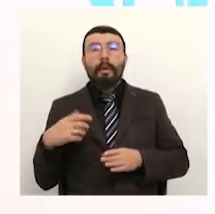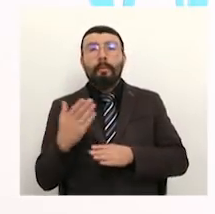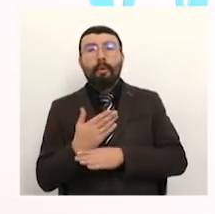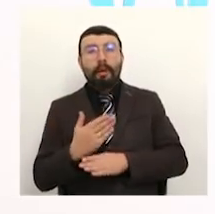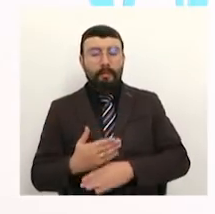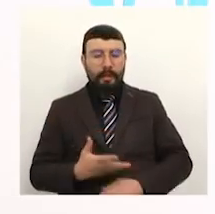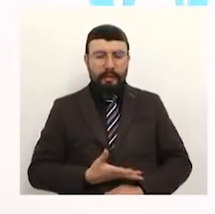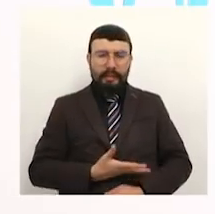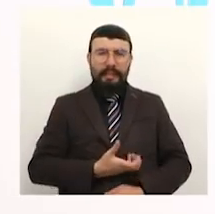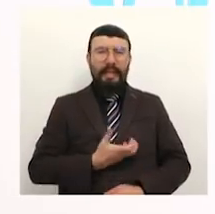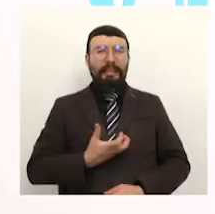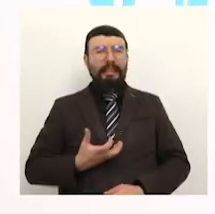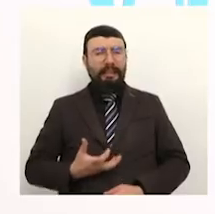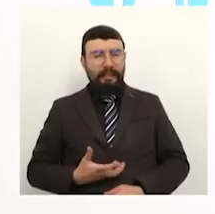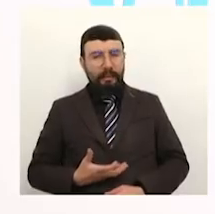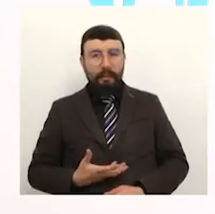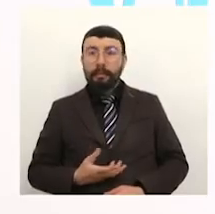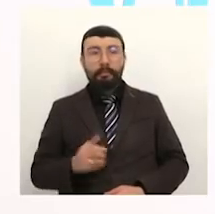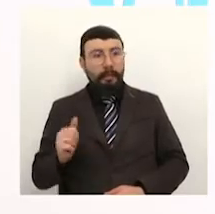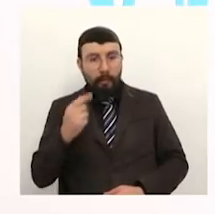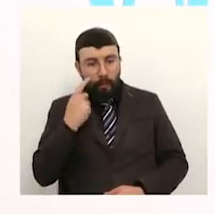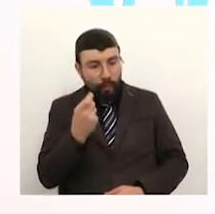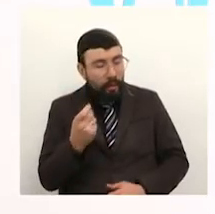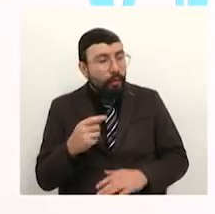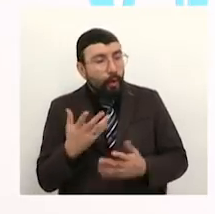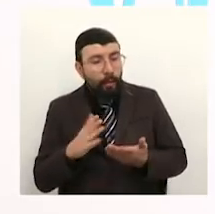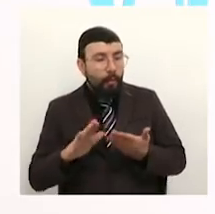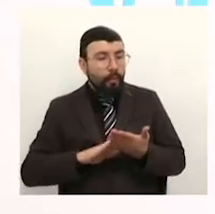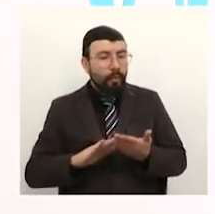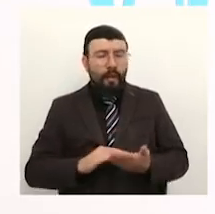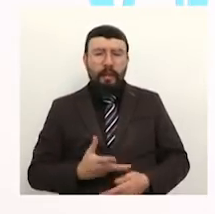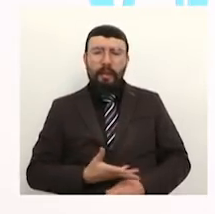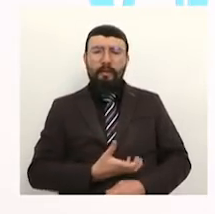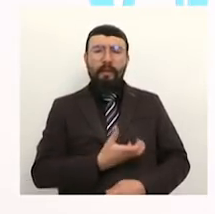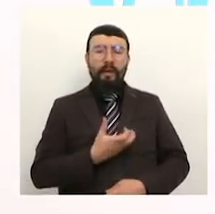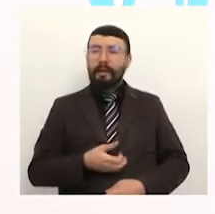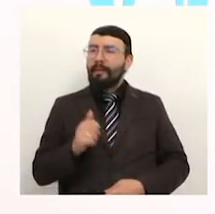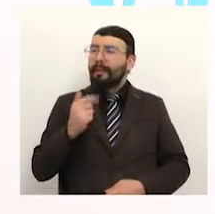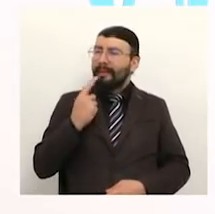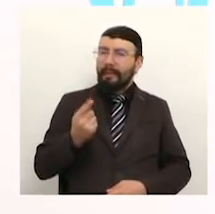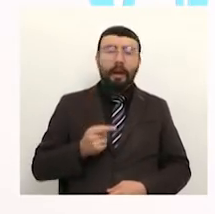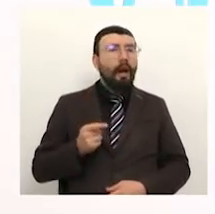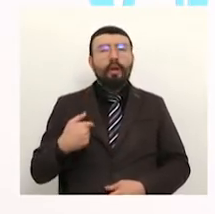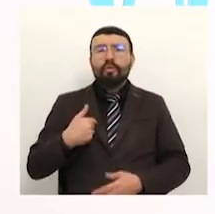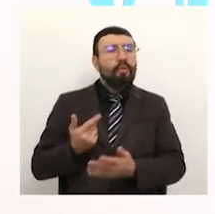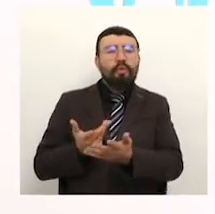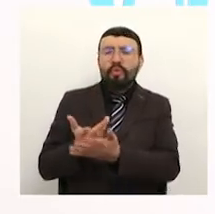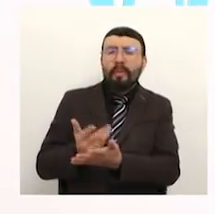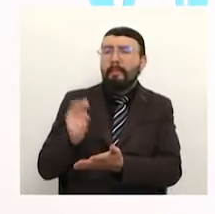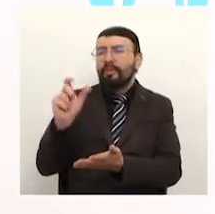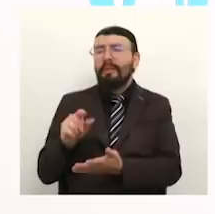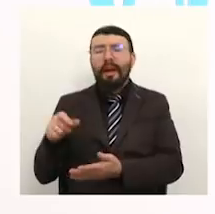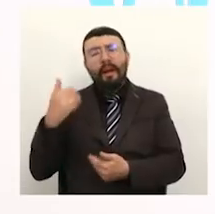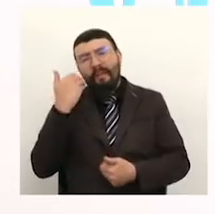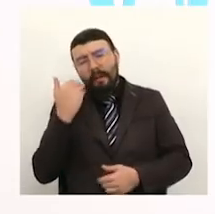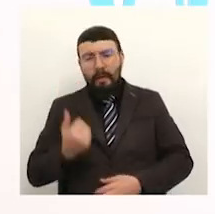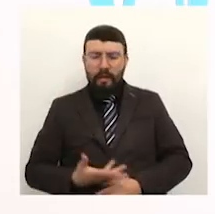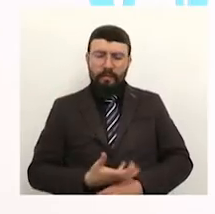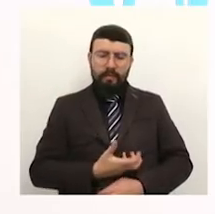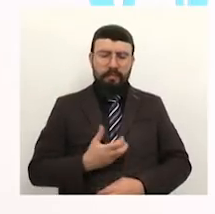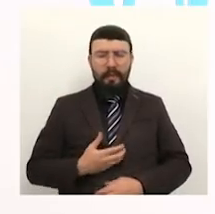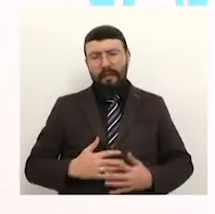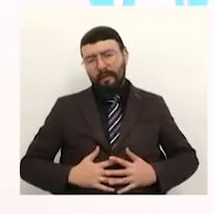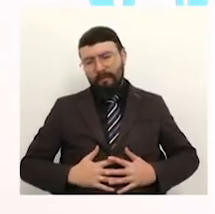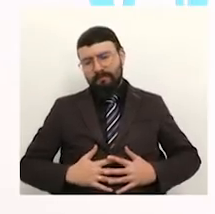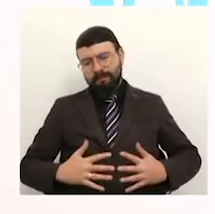gastritis y ella está buscando algo para la gastritis que le puedo recomendar a una persona que sobre gastritis y se inflama mucho el